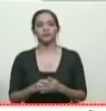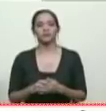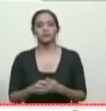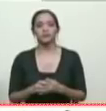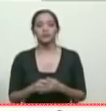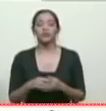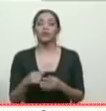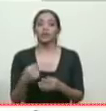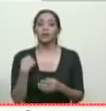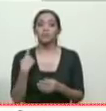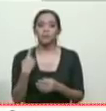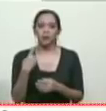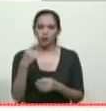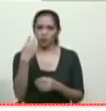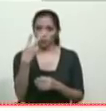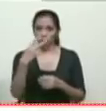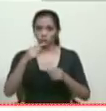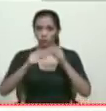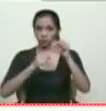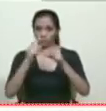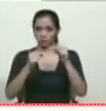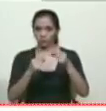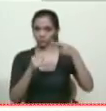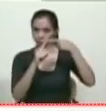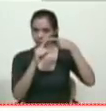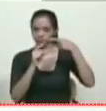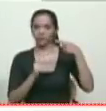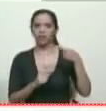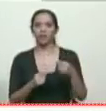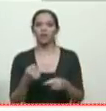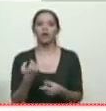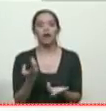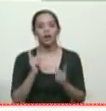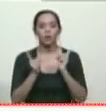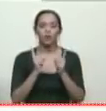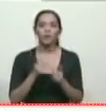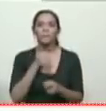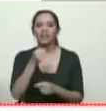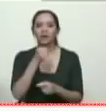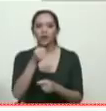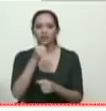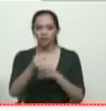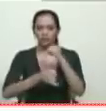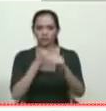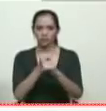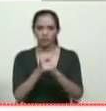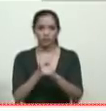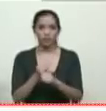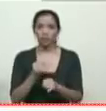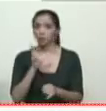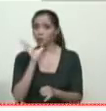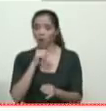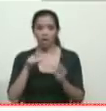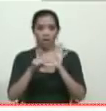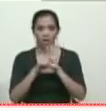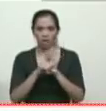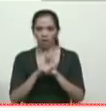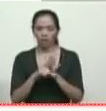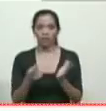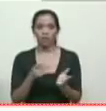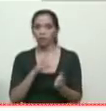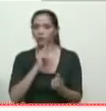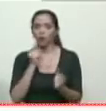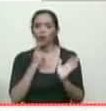Este es el primero de dos tweets. Algunos periodistas extranjeros han ingresado al país de forma irregular sin cumplir previamente con la